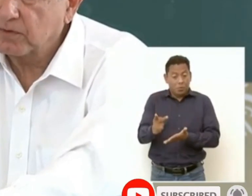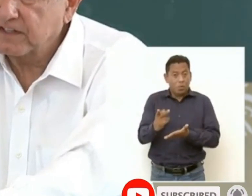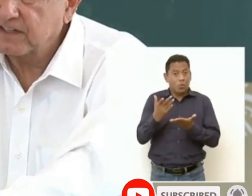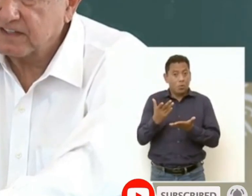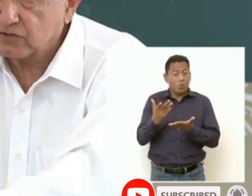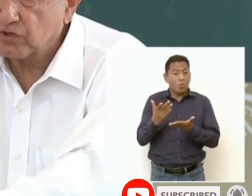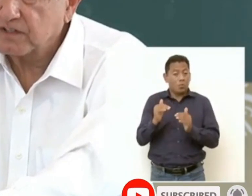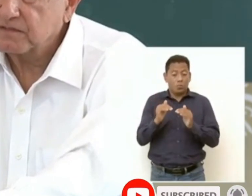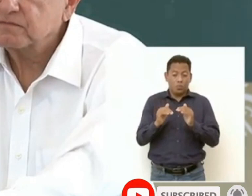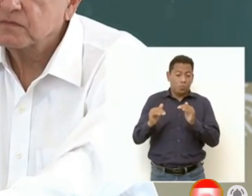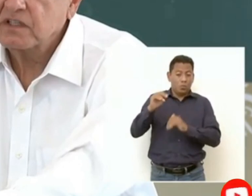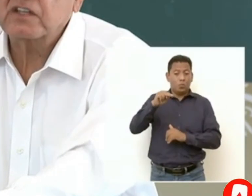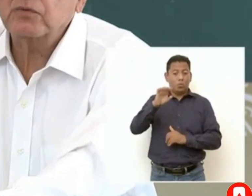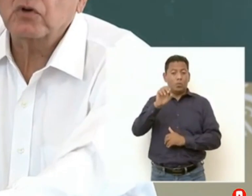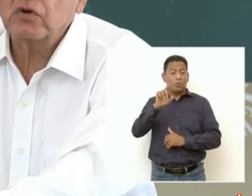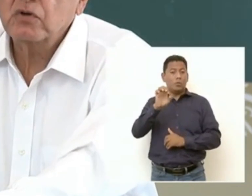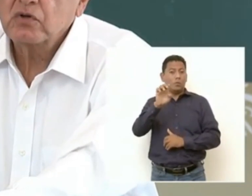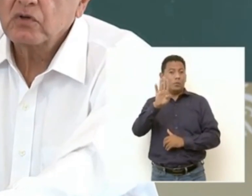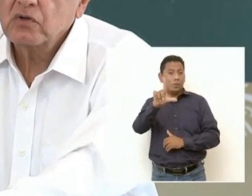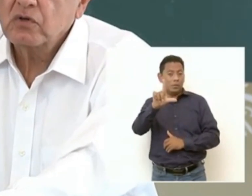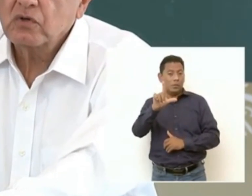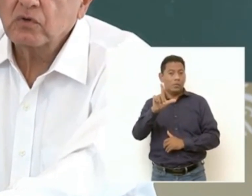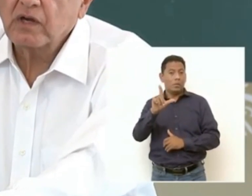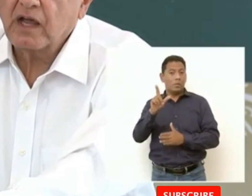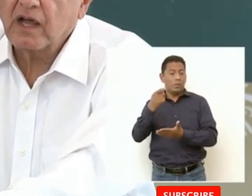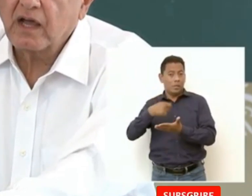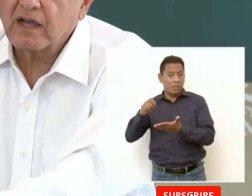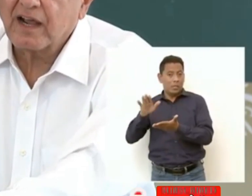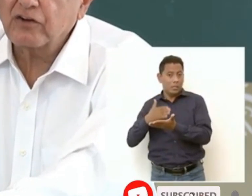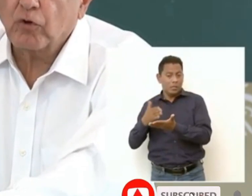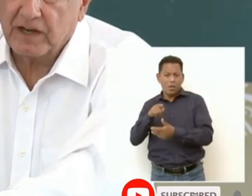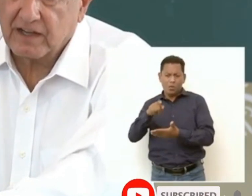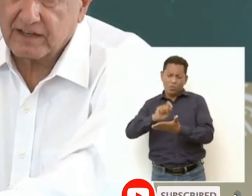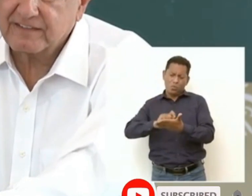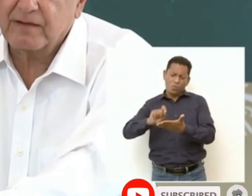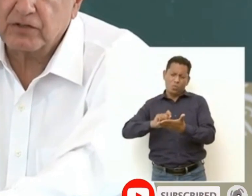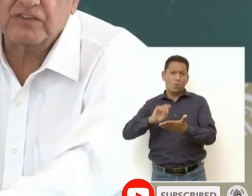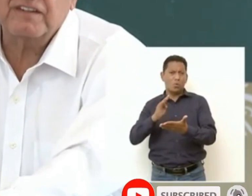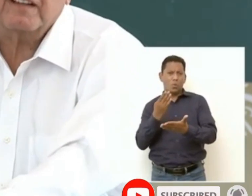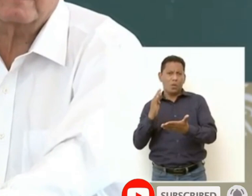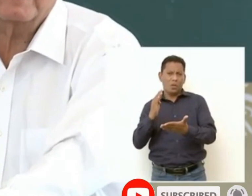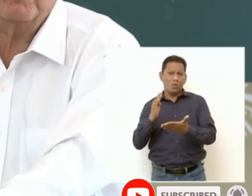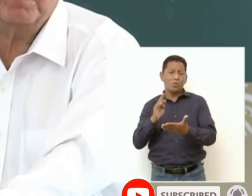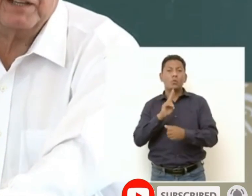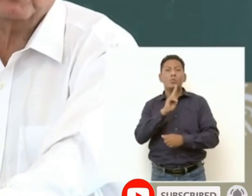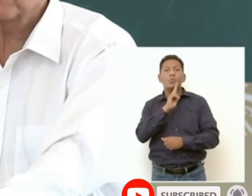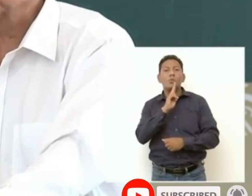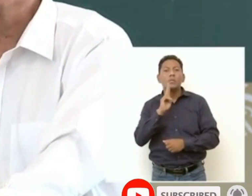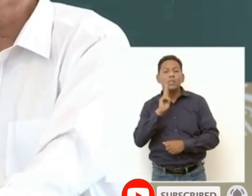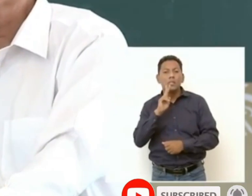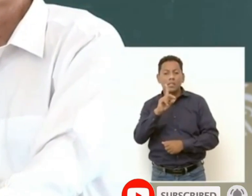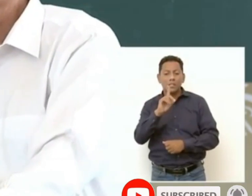como Nobel de Literatura. Escribió una gran novela que se llama Noticias del